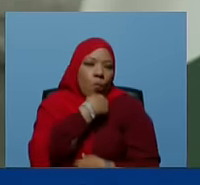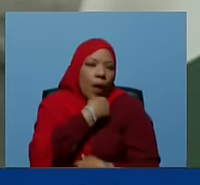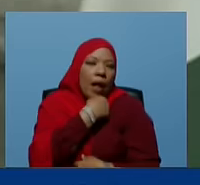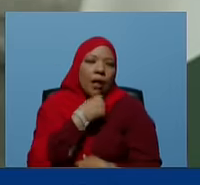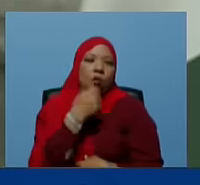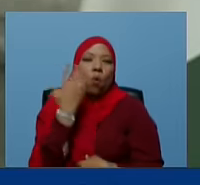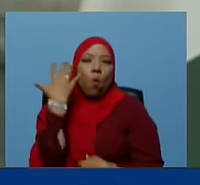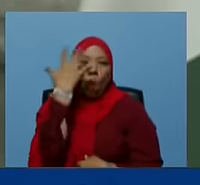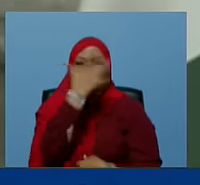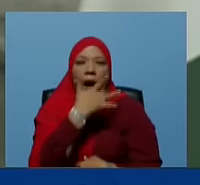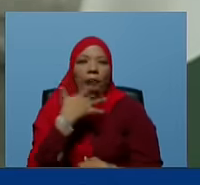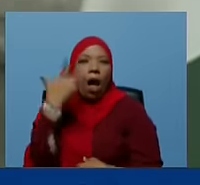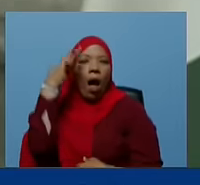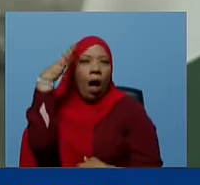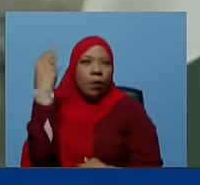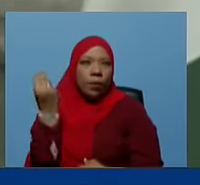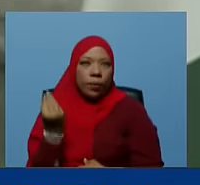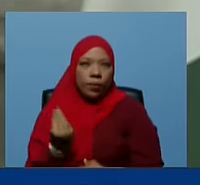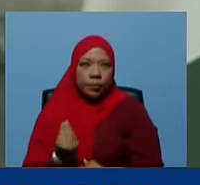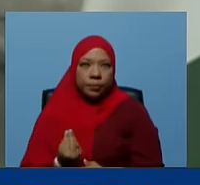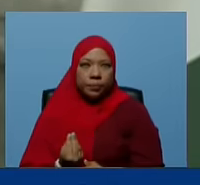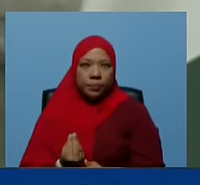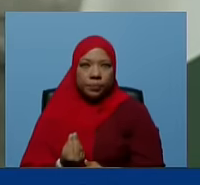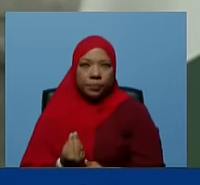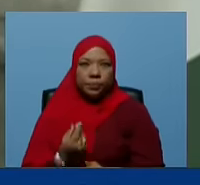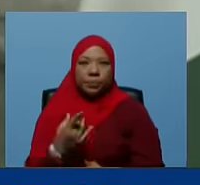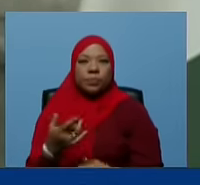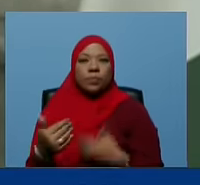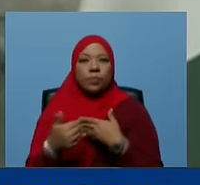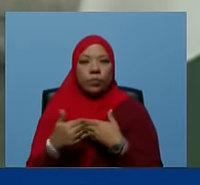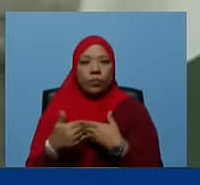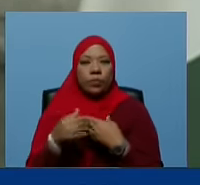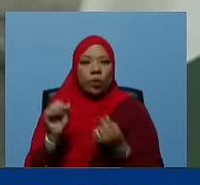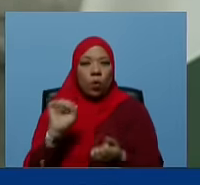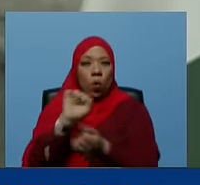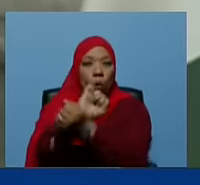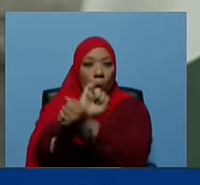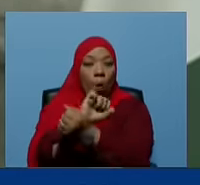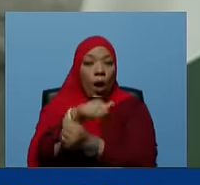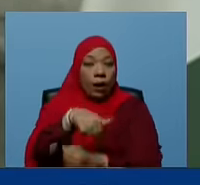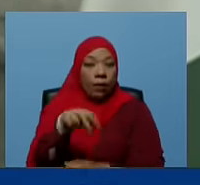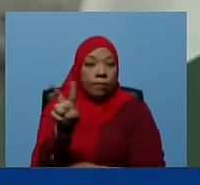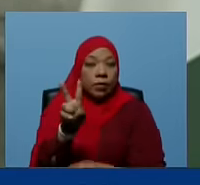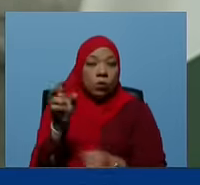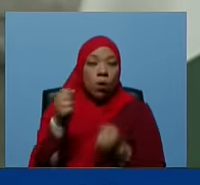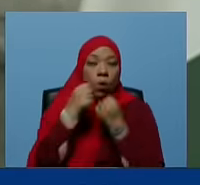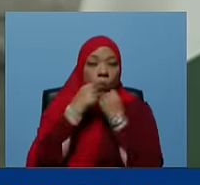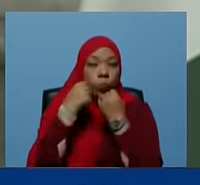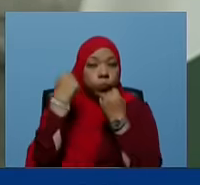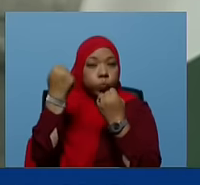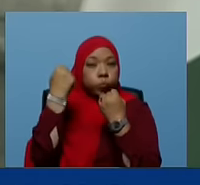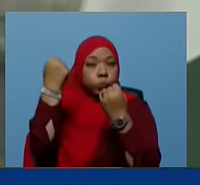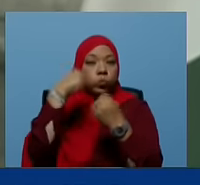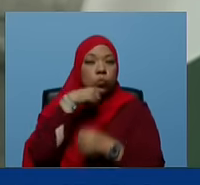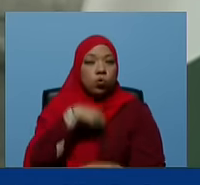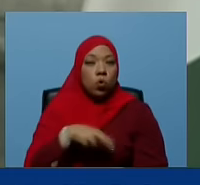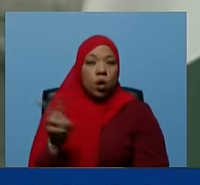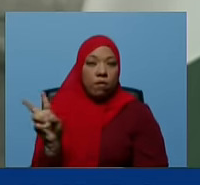una historia común de lucha contra el esclavismo, contra el